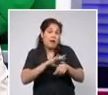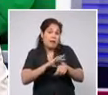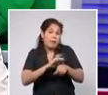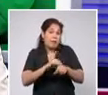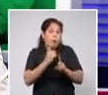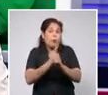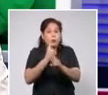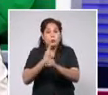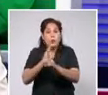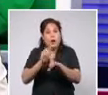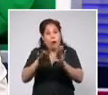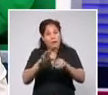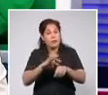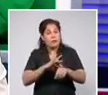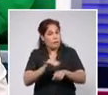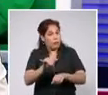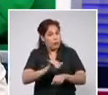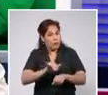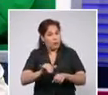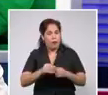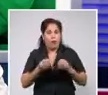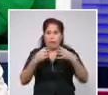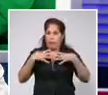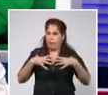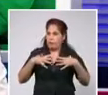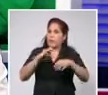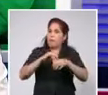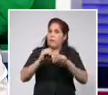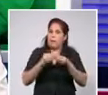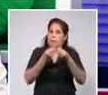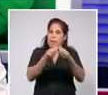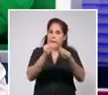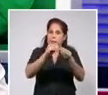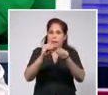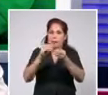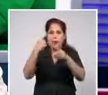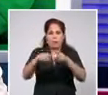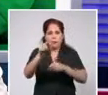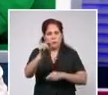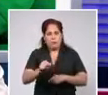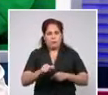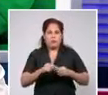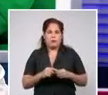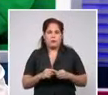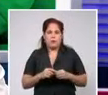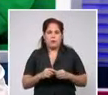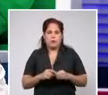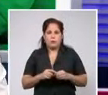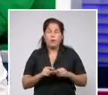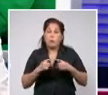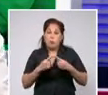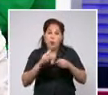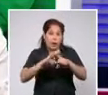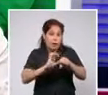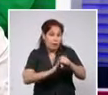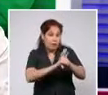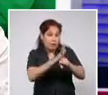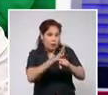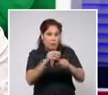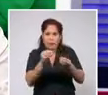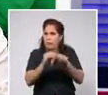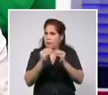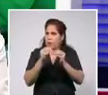que pueden tener la enfermedad y transmitirla con la alta contagiosidad que tiene esta enfermedad.